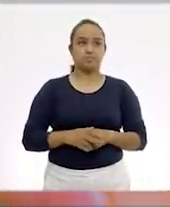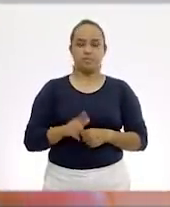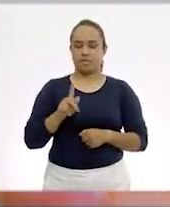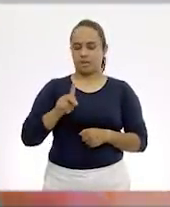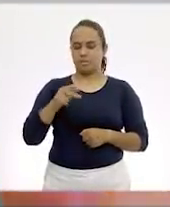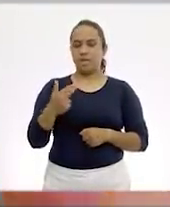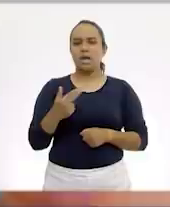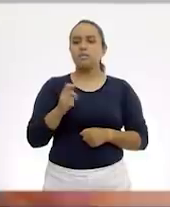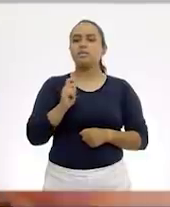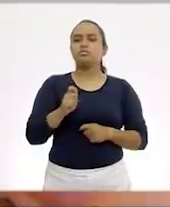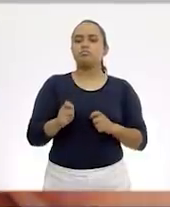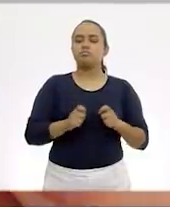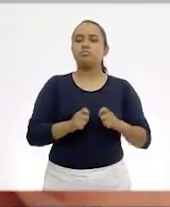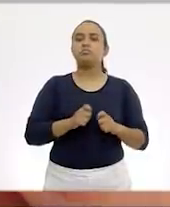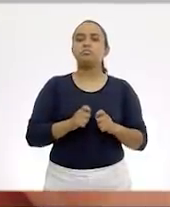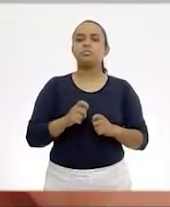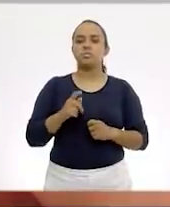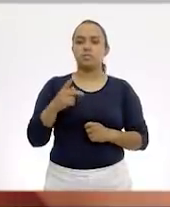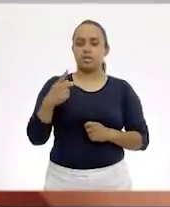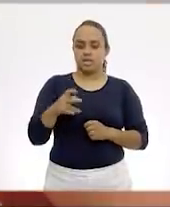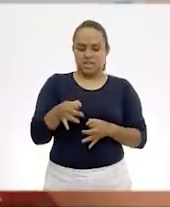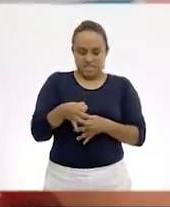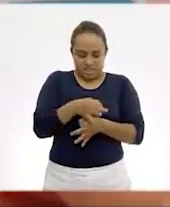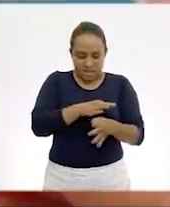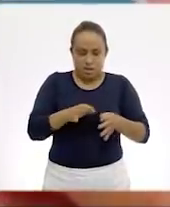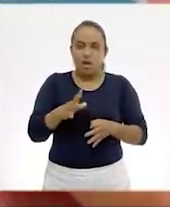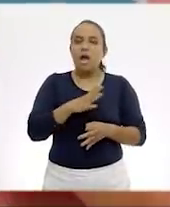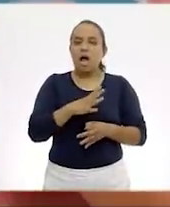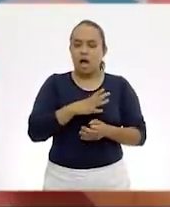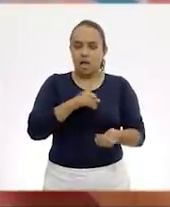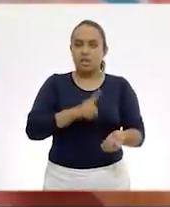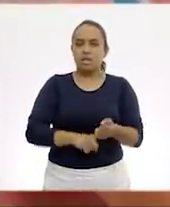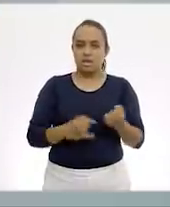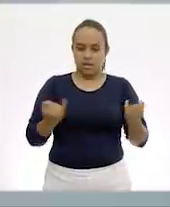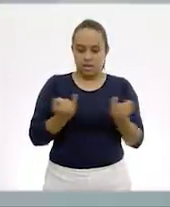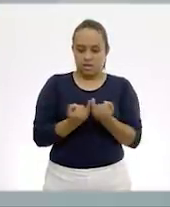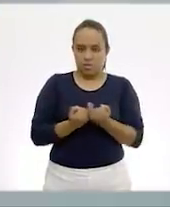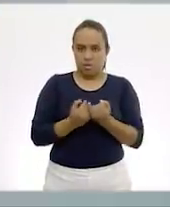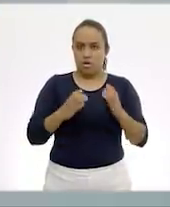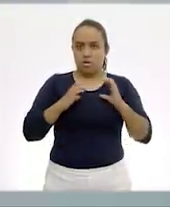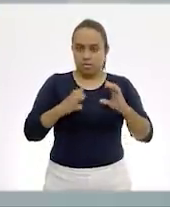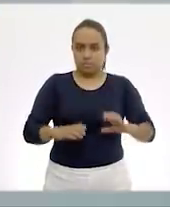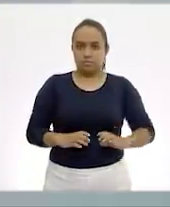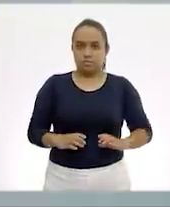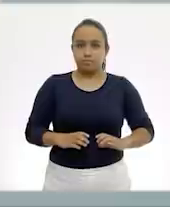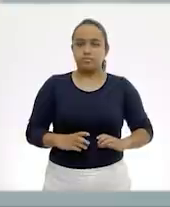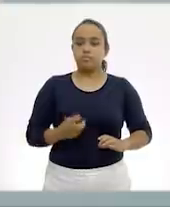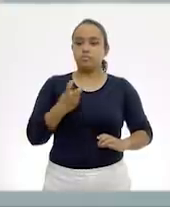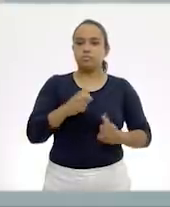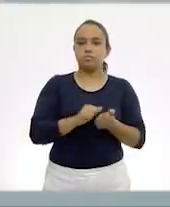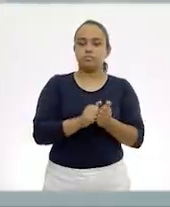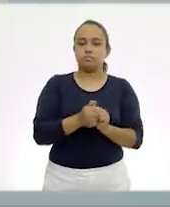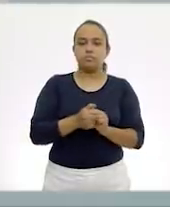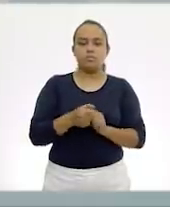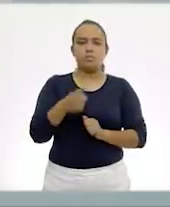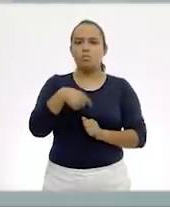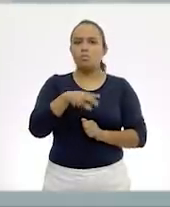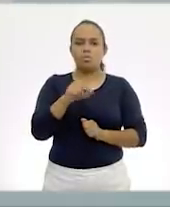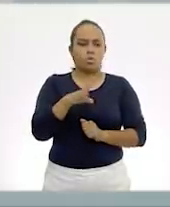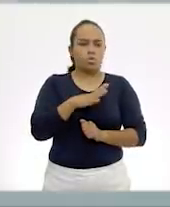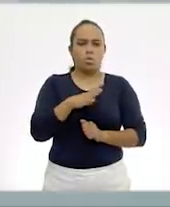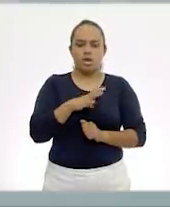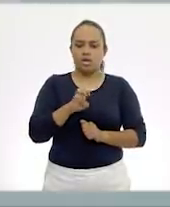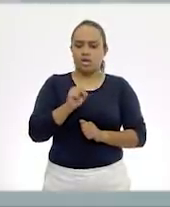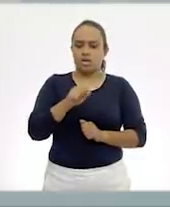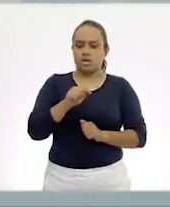porque nuestro pH está determinado por las células también que tenemos dentro de nosotros. Y va a llegar un momento en donde ya no producimos